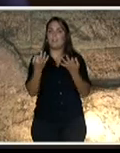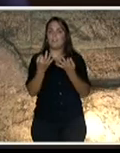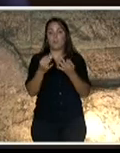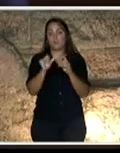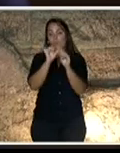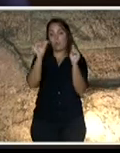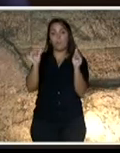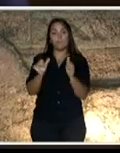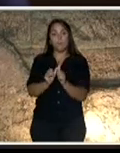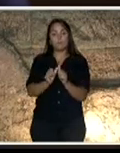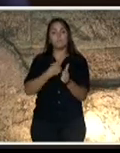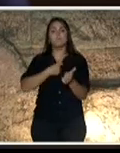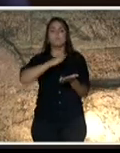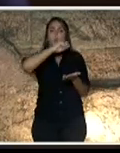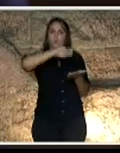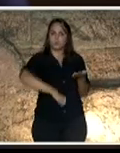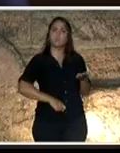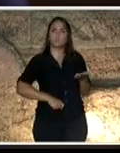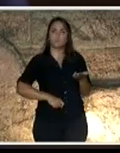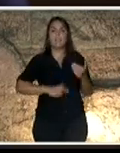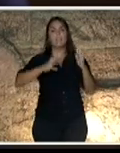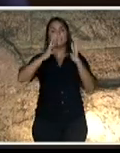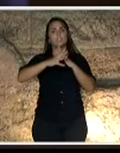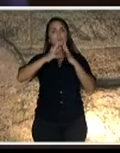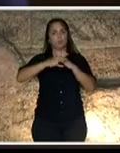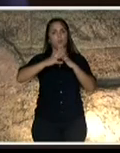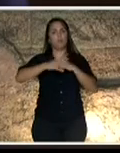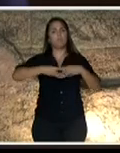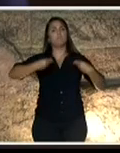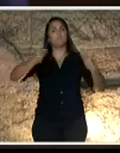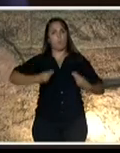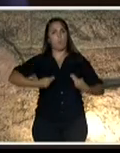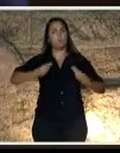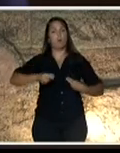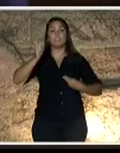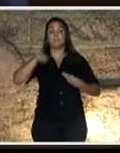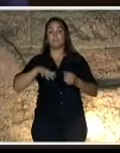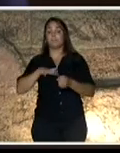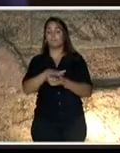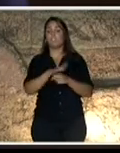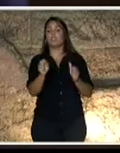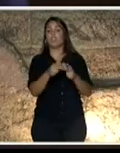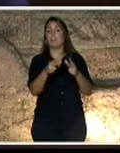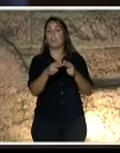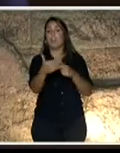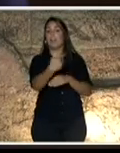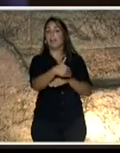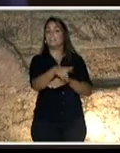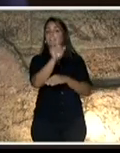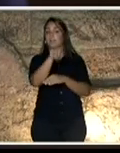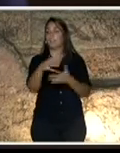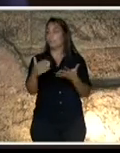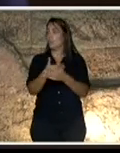espuria contratos, mayores infraestructuras? ¿Cuánta influencia social en las calles y